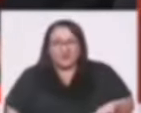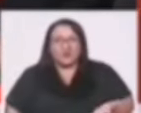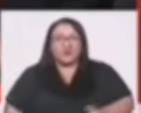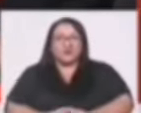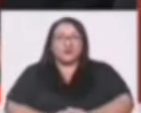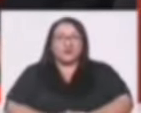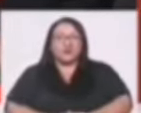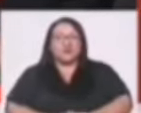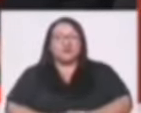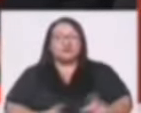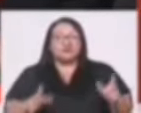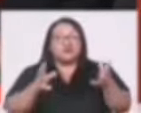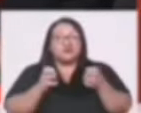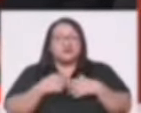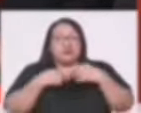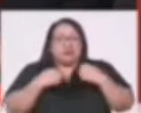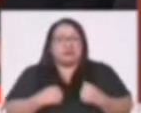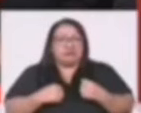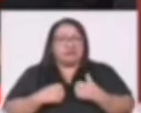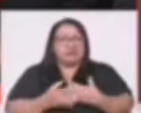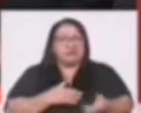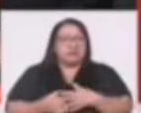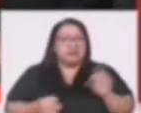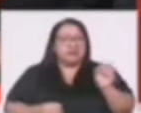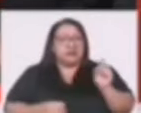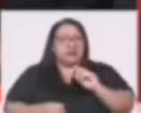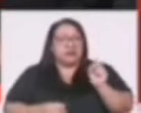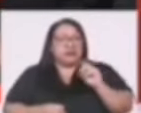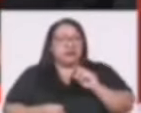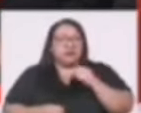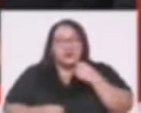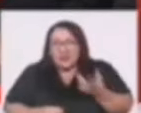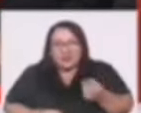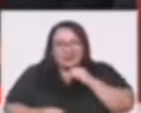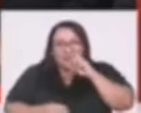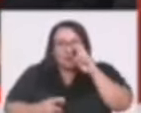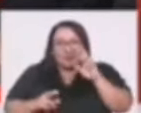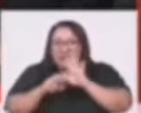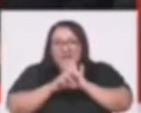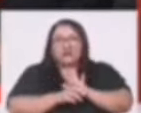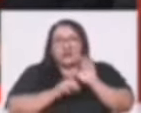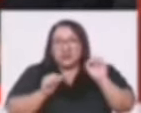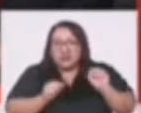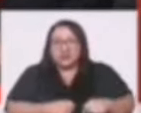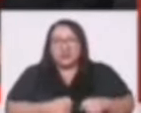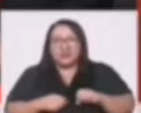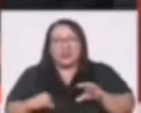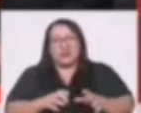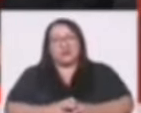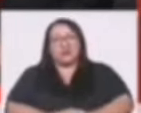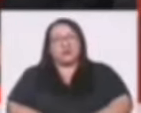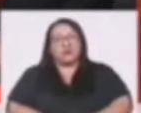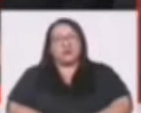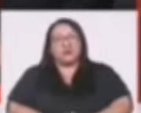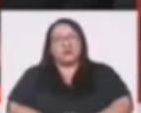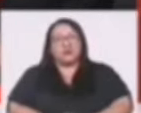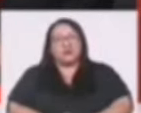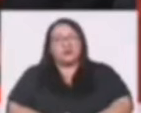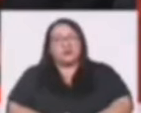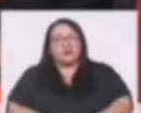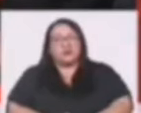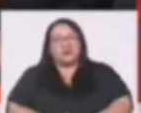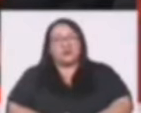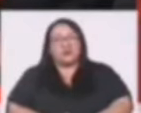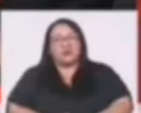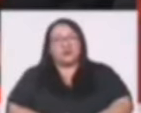de Justicia pretende sostenerse de cualquier argumento ante la evidente infracción constitucional en la que han incurrido. La peor